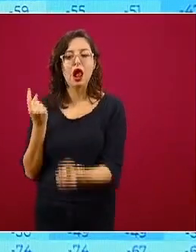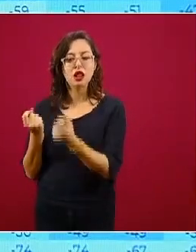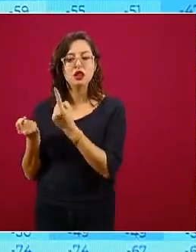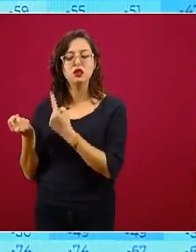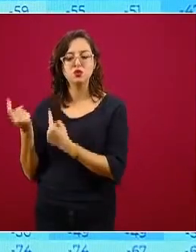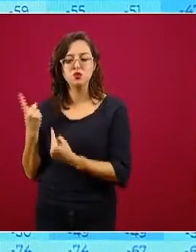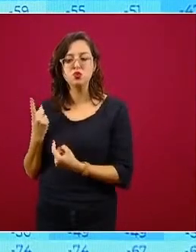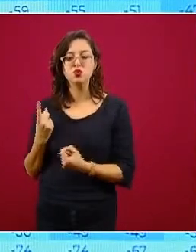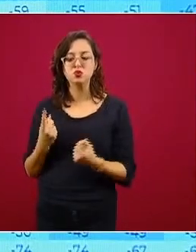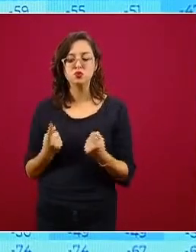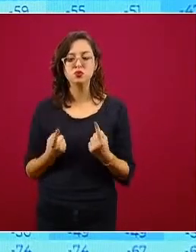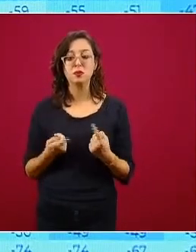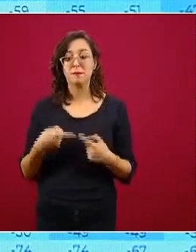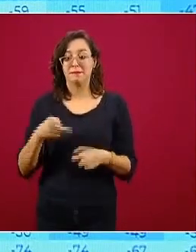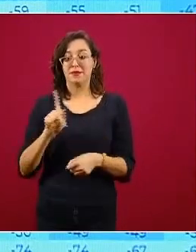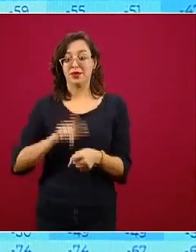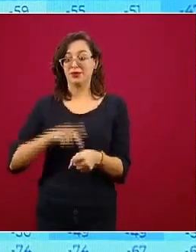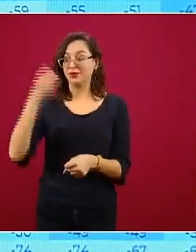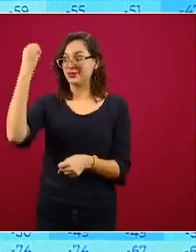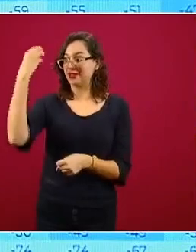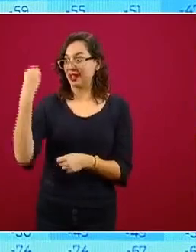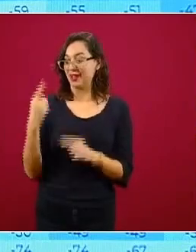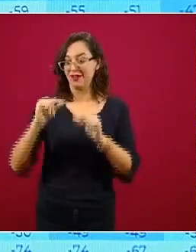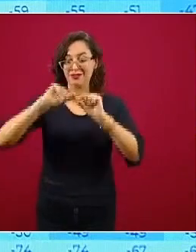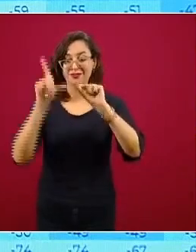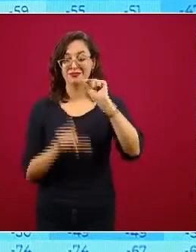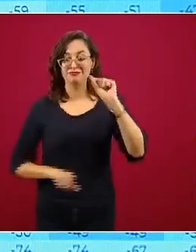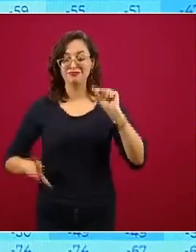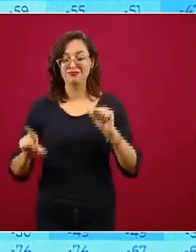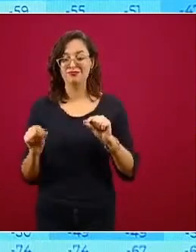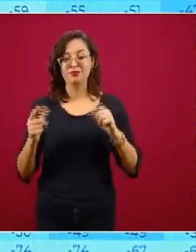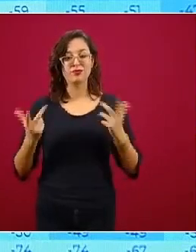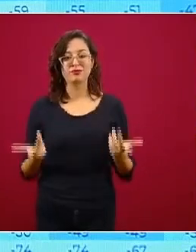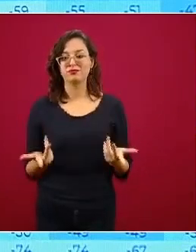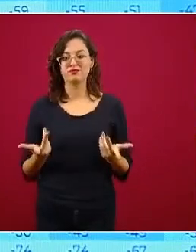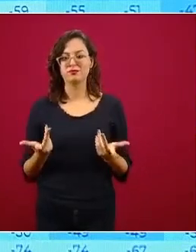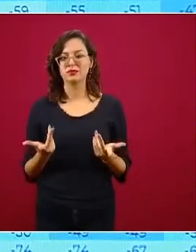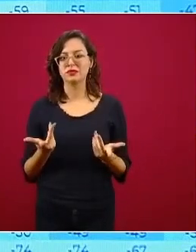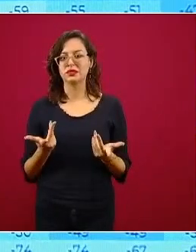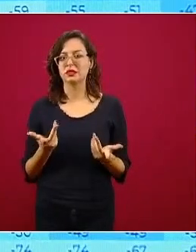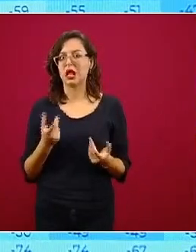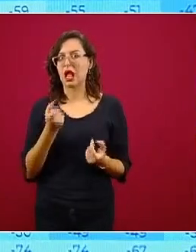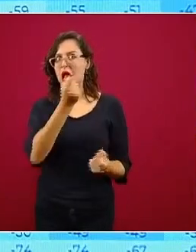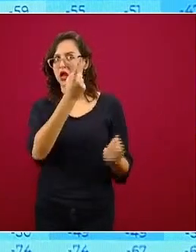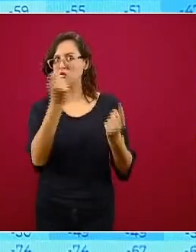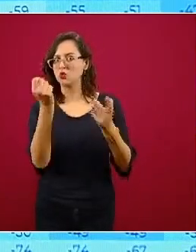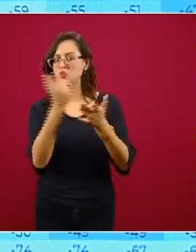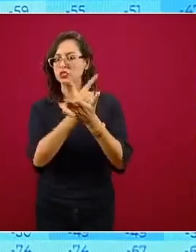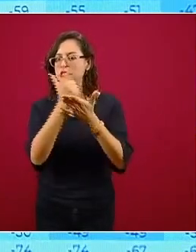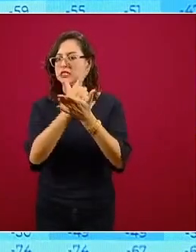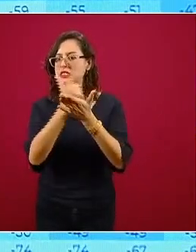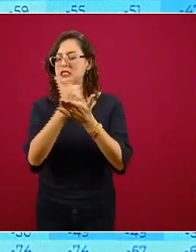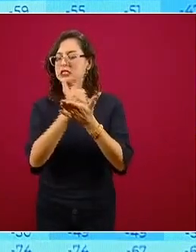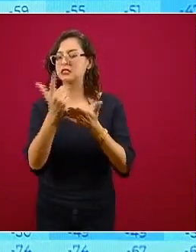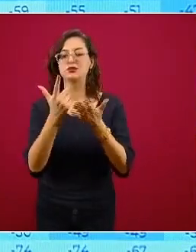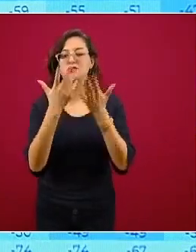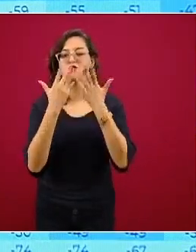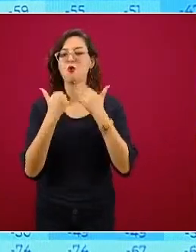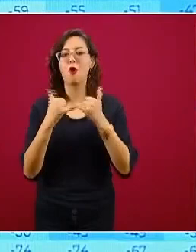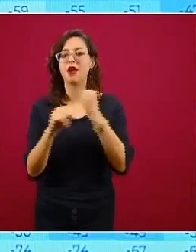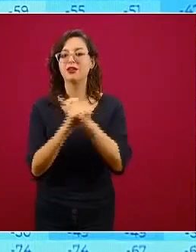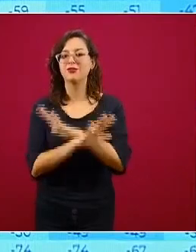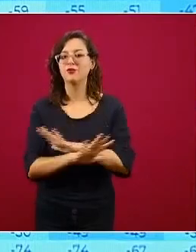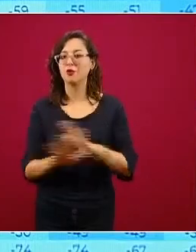claro. Pero no podemos presentar el semáforo nacional cuando va a estar con varios huecos grises por todos lados porque no hay